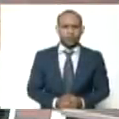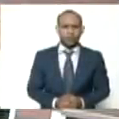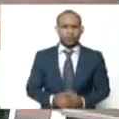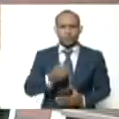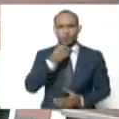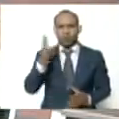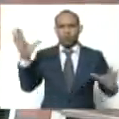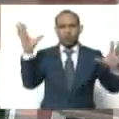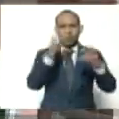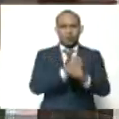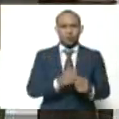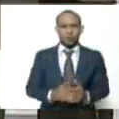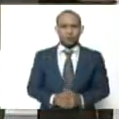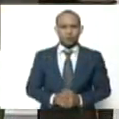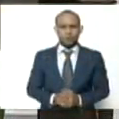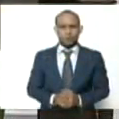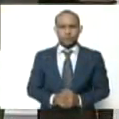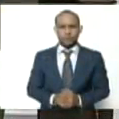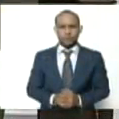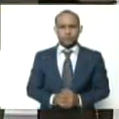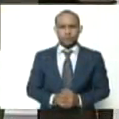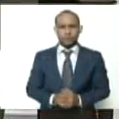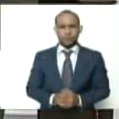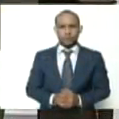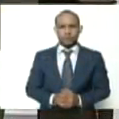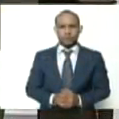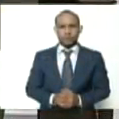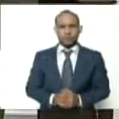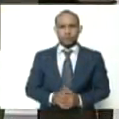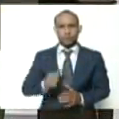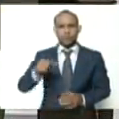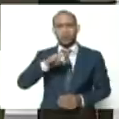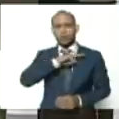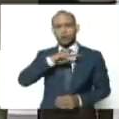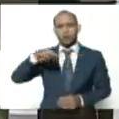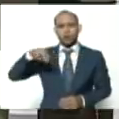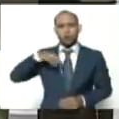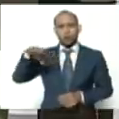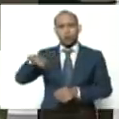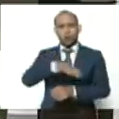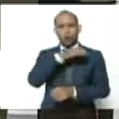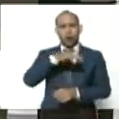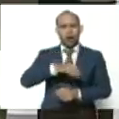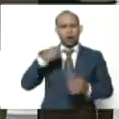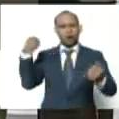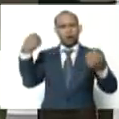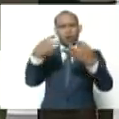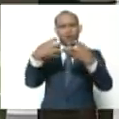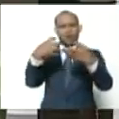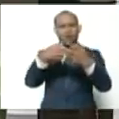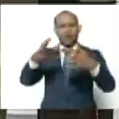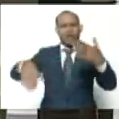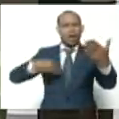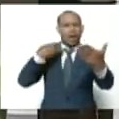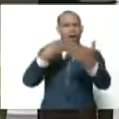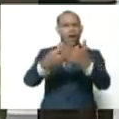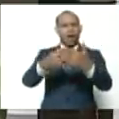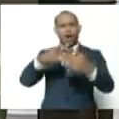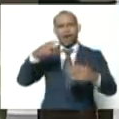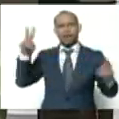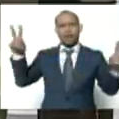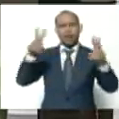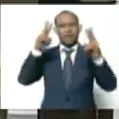Buenas noches. Y con nuestro canto de batalla les digo, hasta la victoria